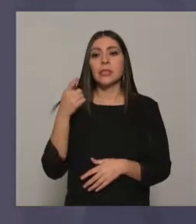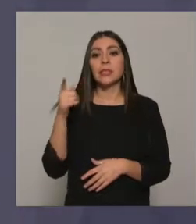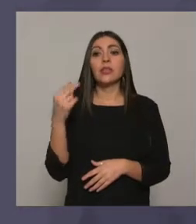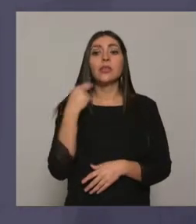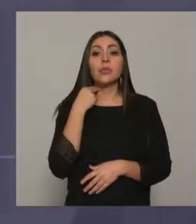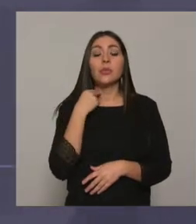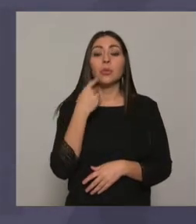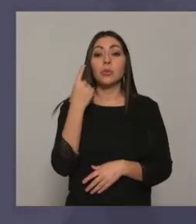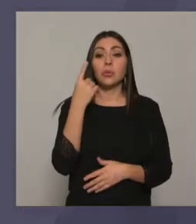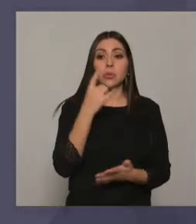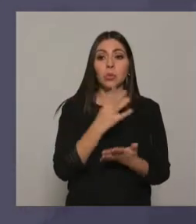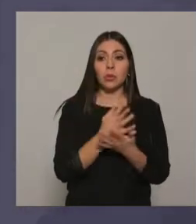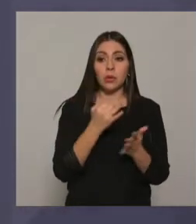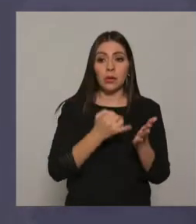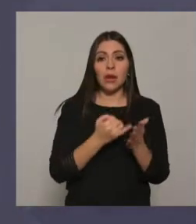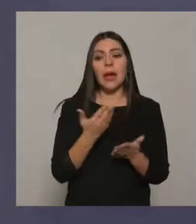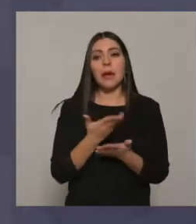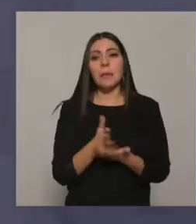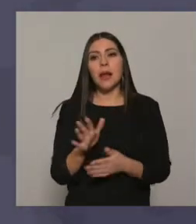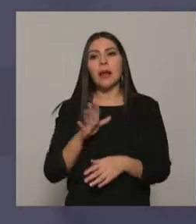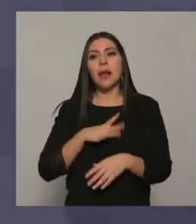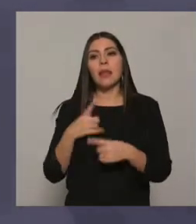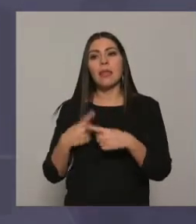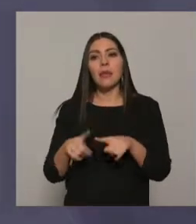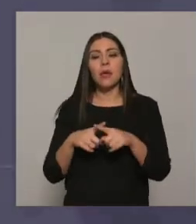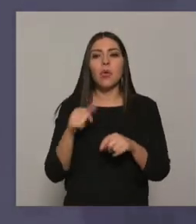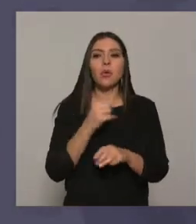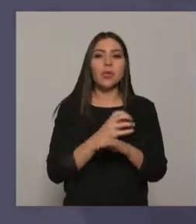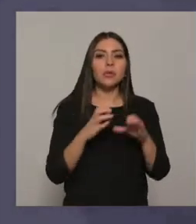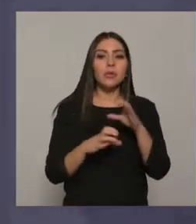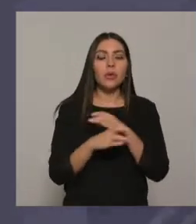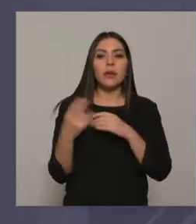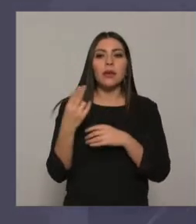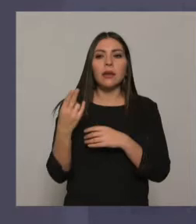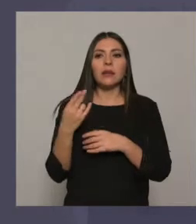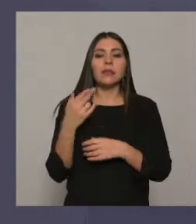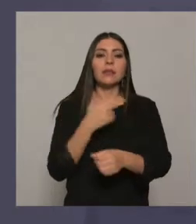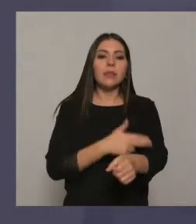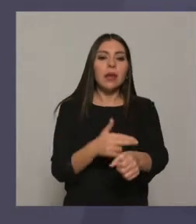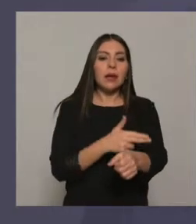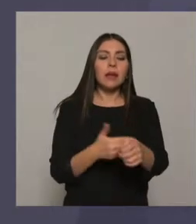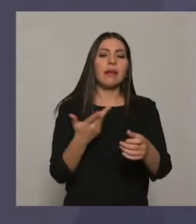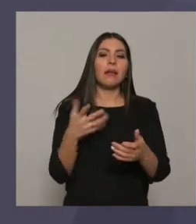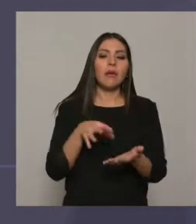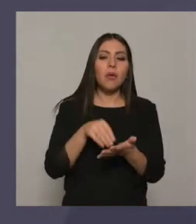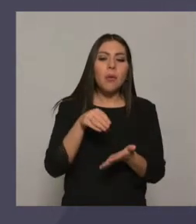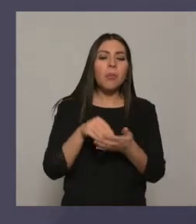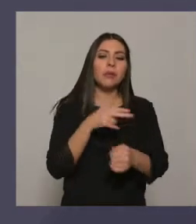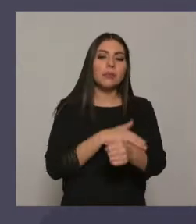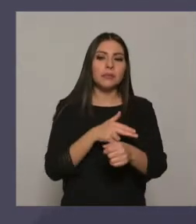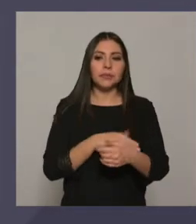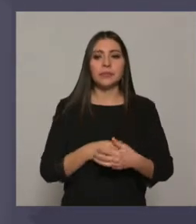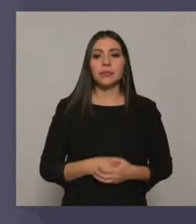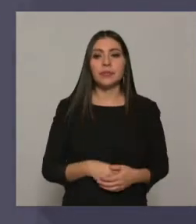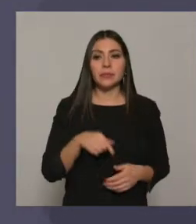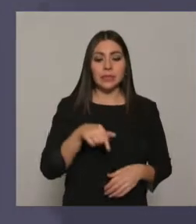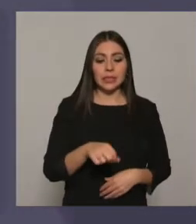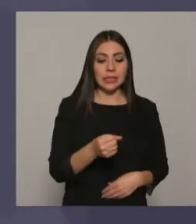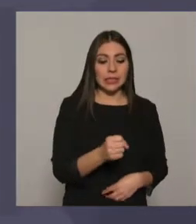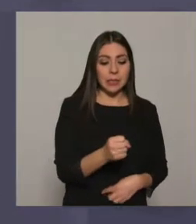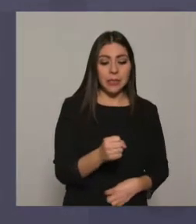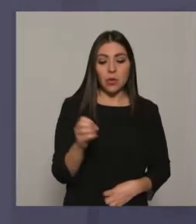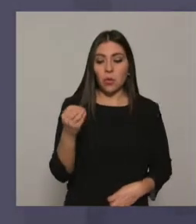cobra el arancel, sino hay servicios adicionales. Y muy fotocopias. económicos. En este mes de septiembre y de octubre, los